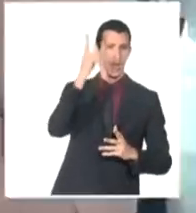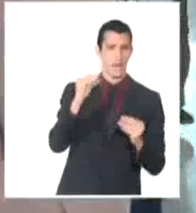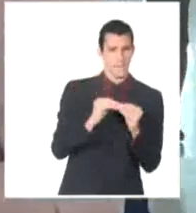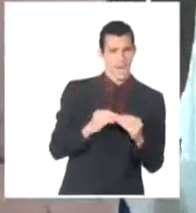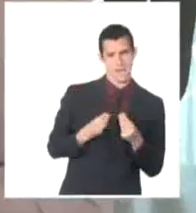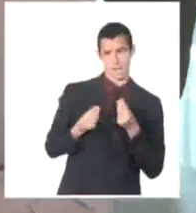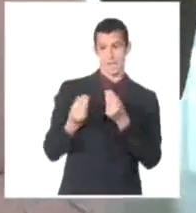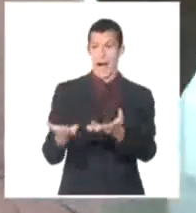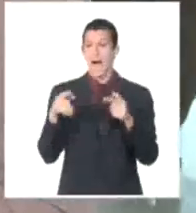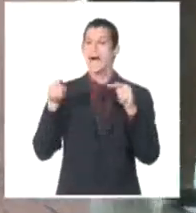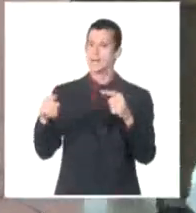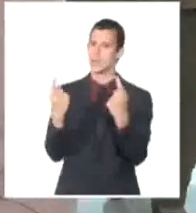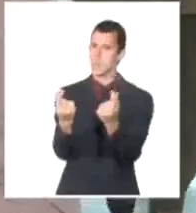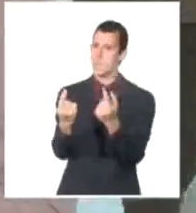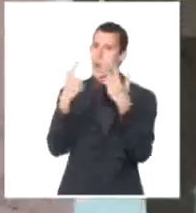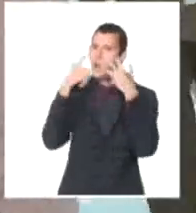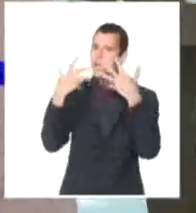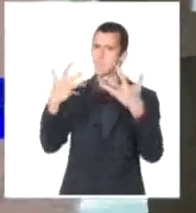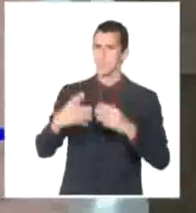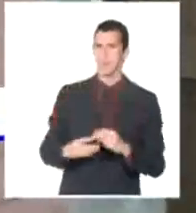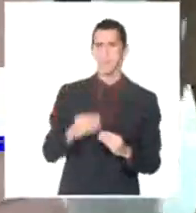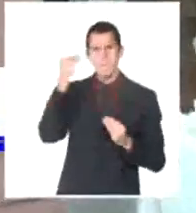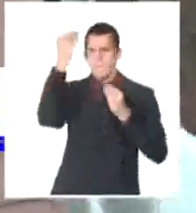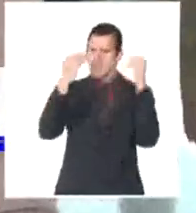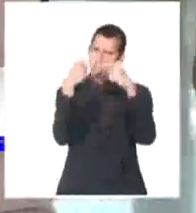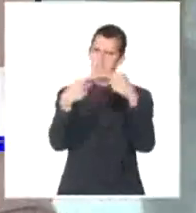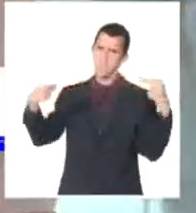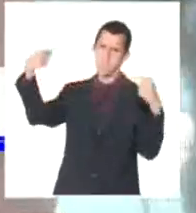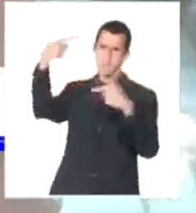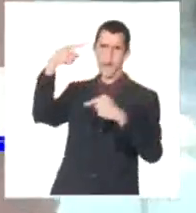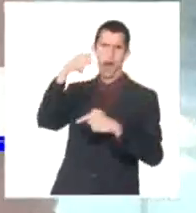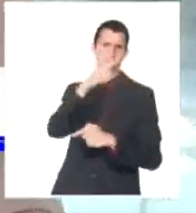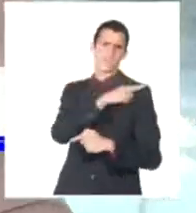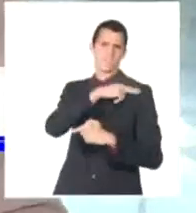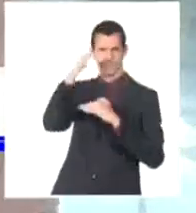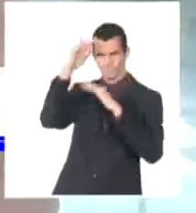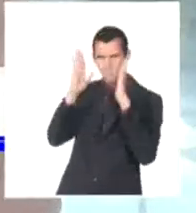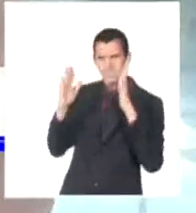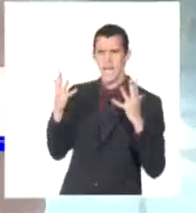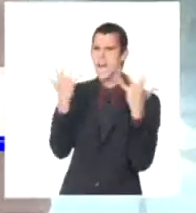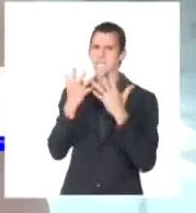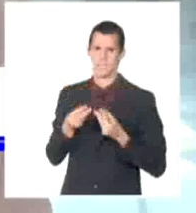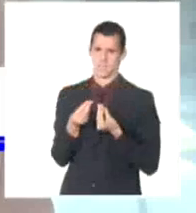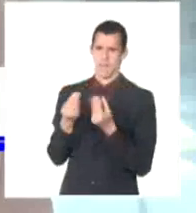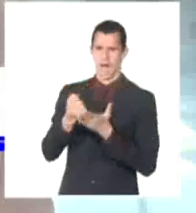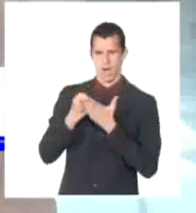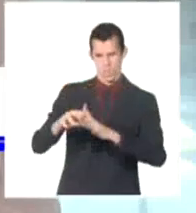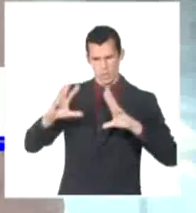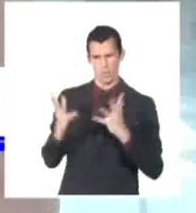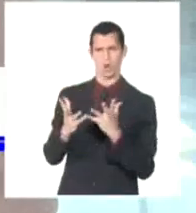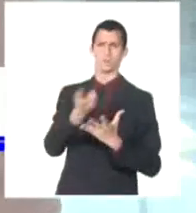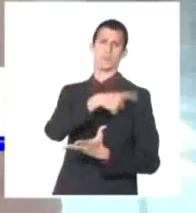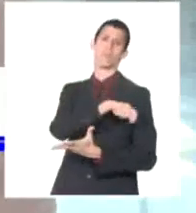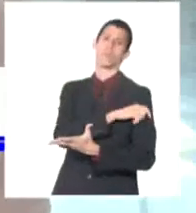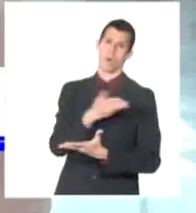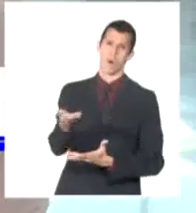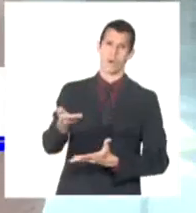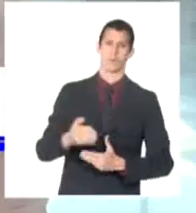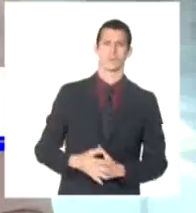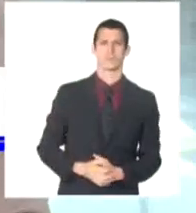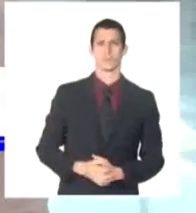popular. Cada uno aportará un granito de arena, incluso desde su posición profesional, desde sus conocimientos en el